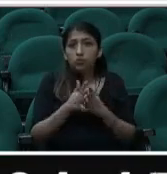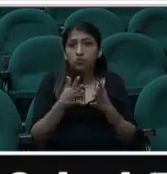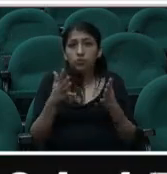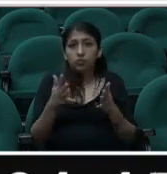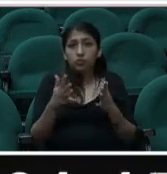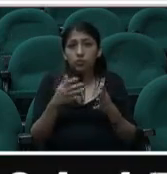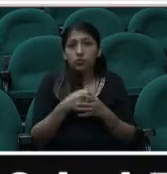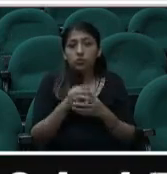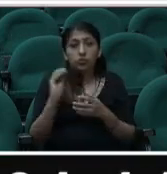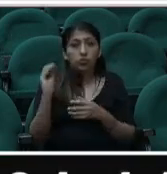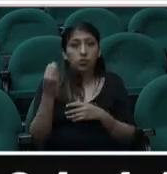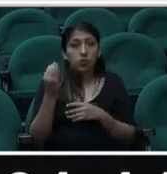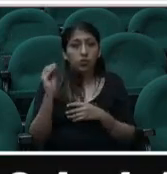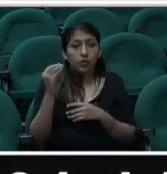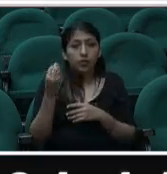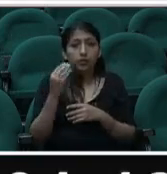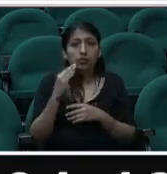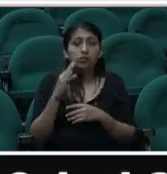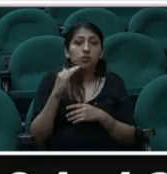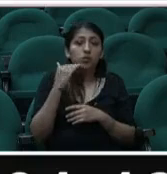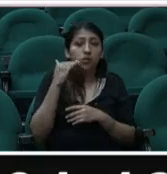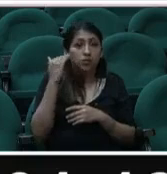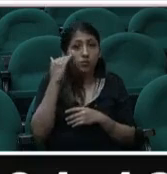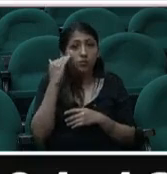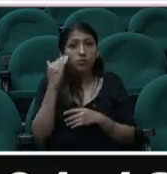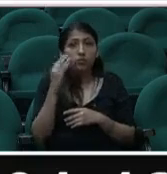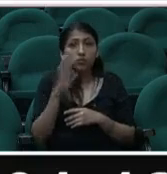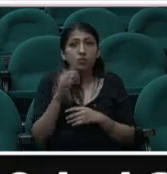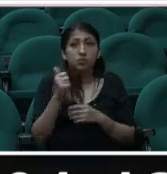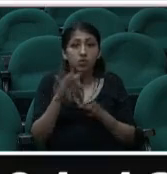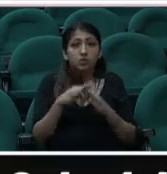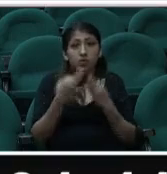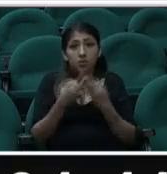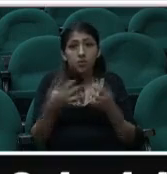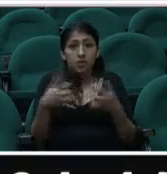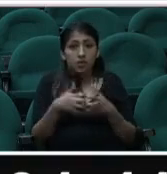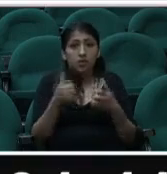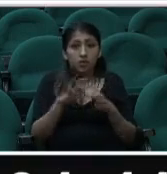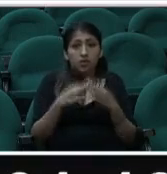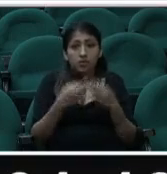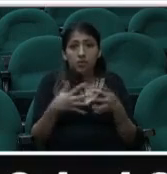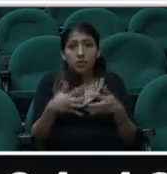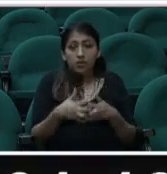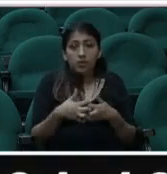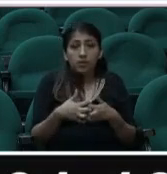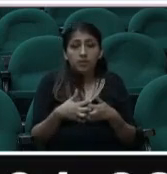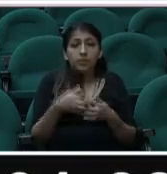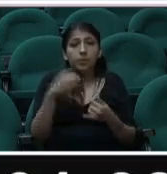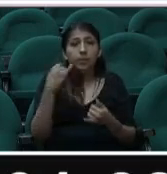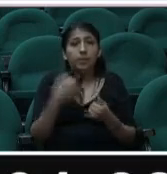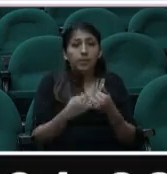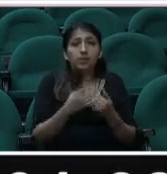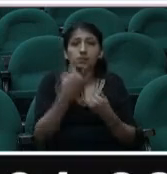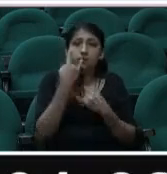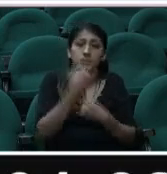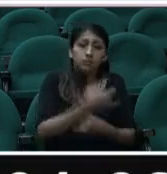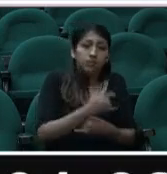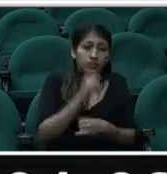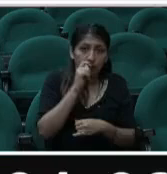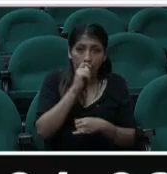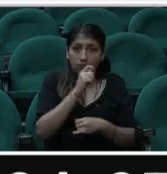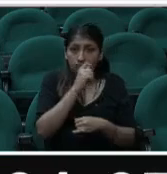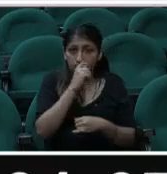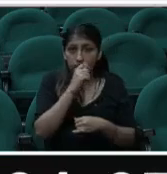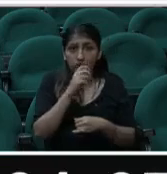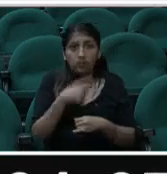ocasiones que jóvenes adolescentes de hogares muy bien llevados muy bien formados terminan cayendo en estos problemas